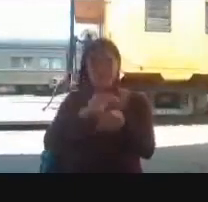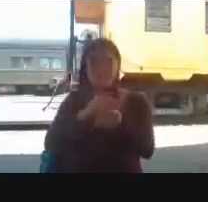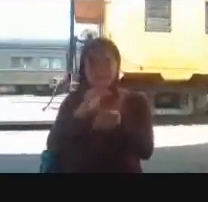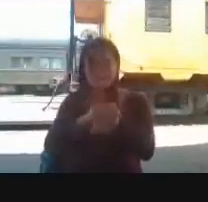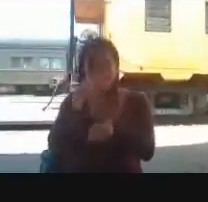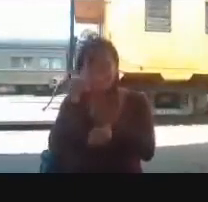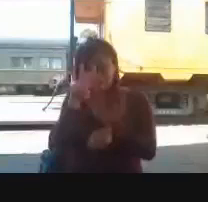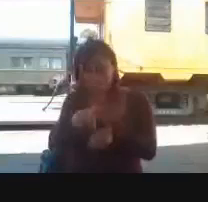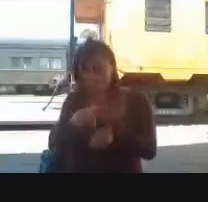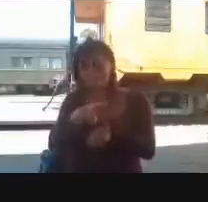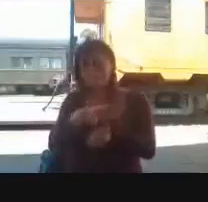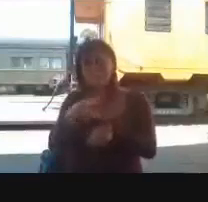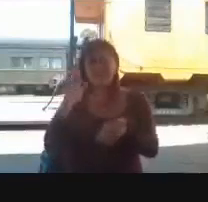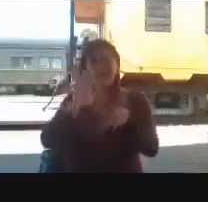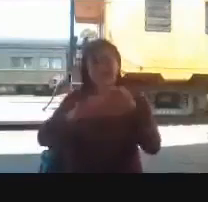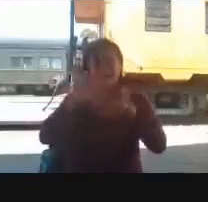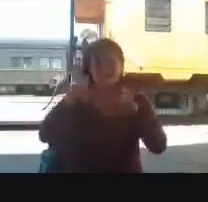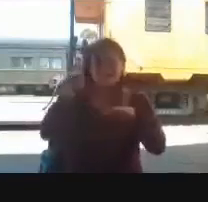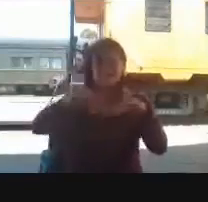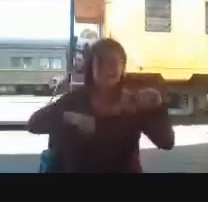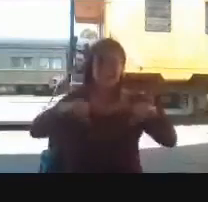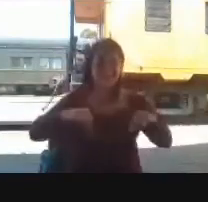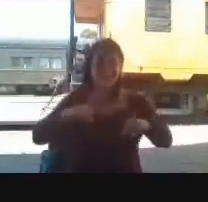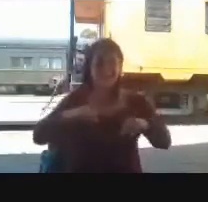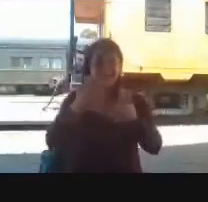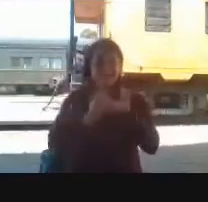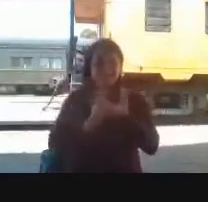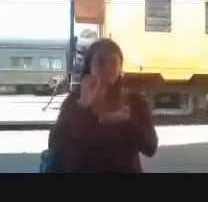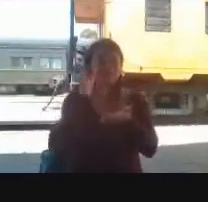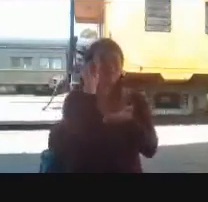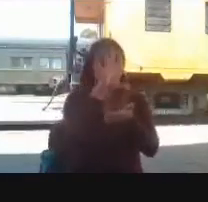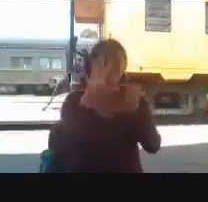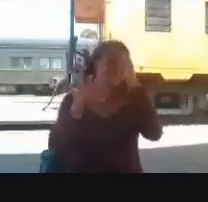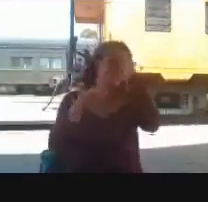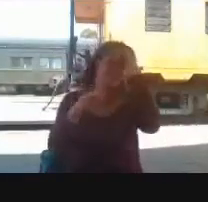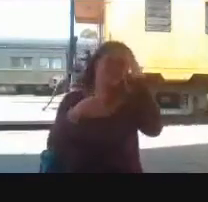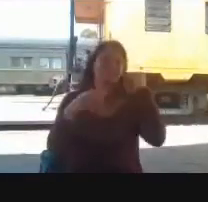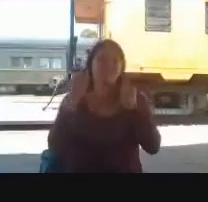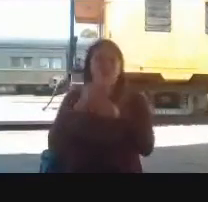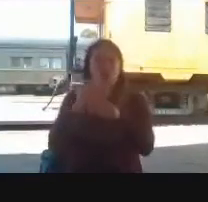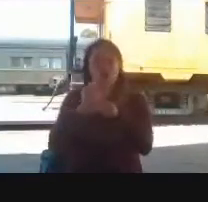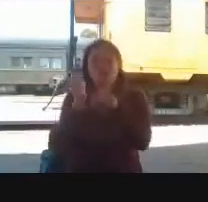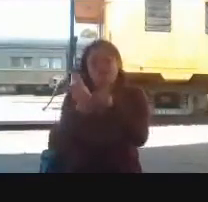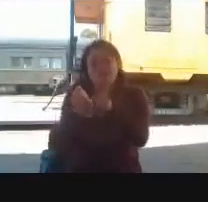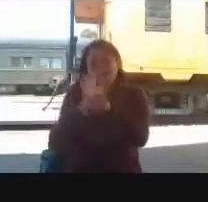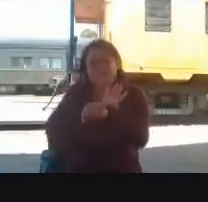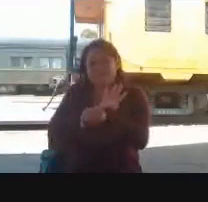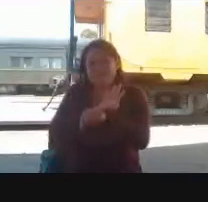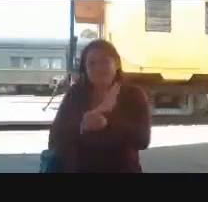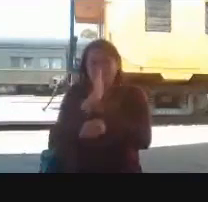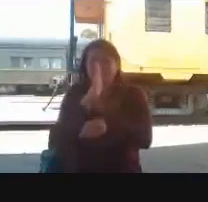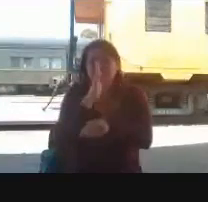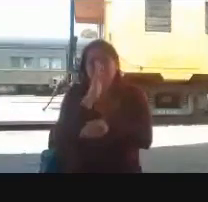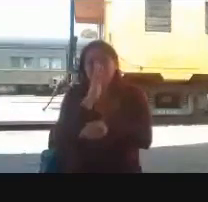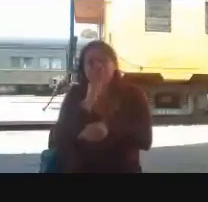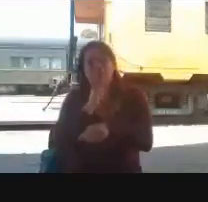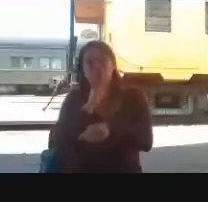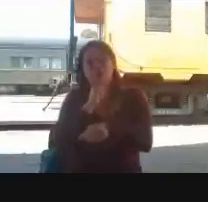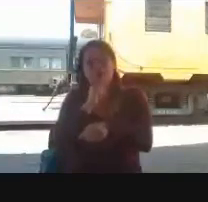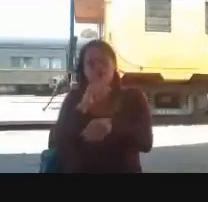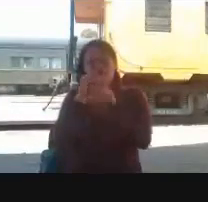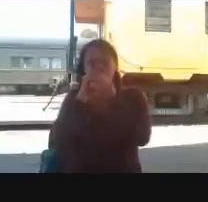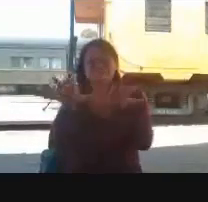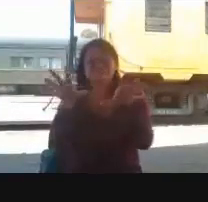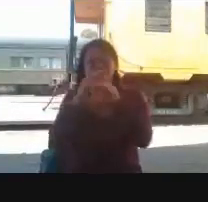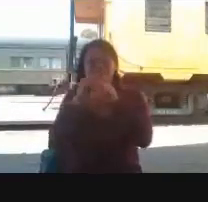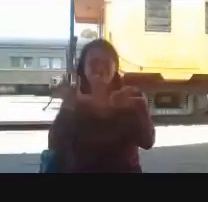sube actividades que hace. Ahora en pandemia, después de la pandemia se puso un poco floja, no ha publicado tanto, pero bueno, ahí la pueden seguir. UMA